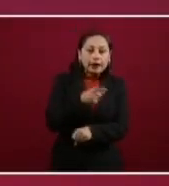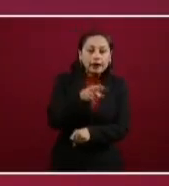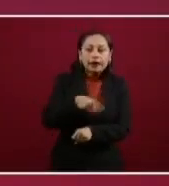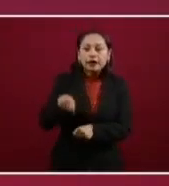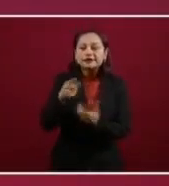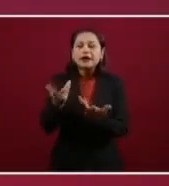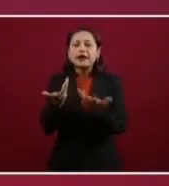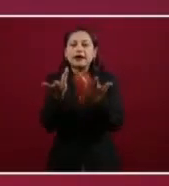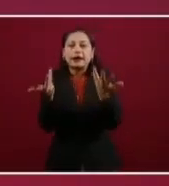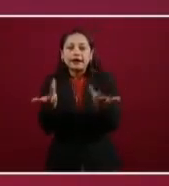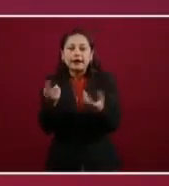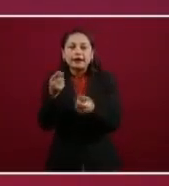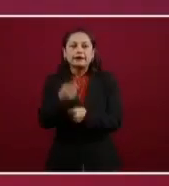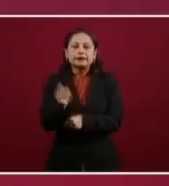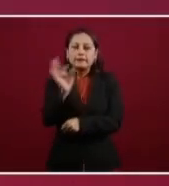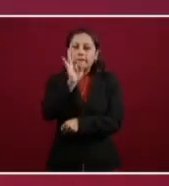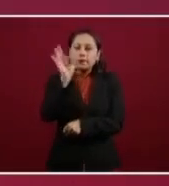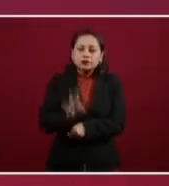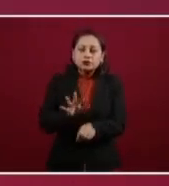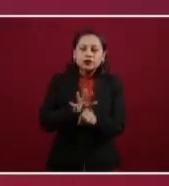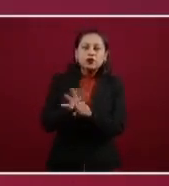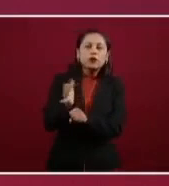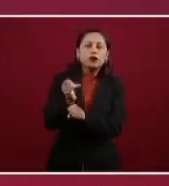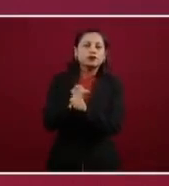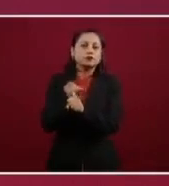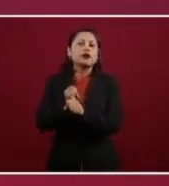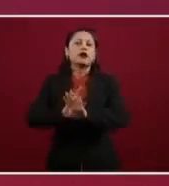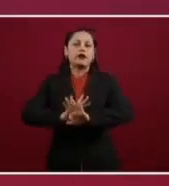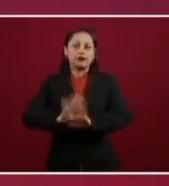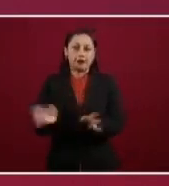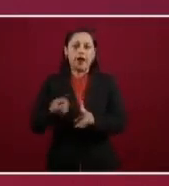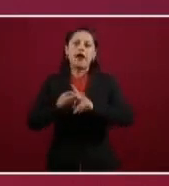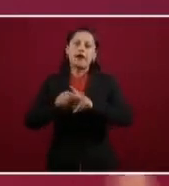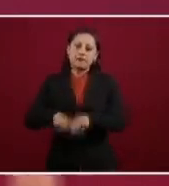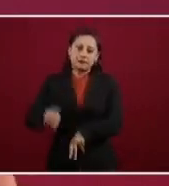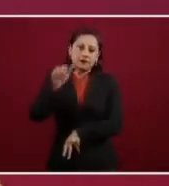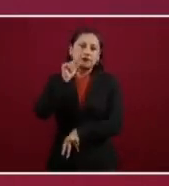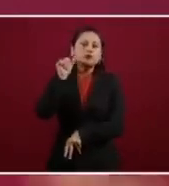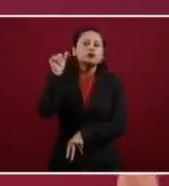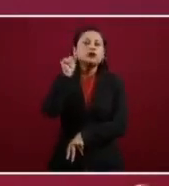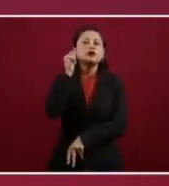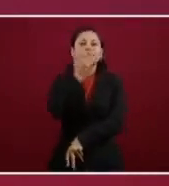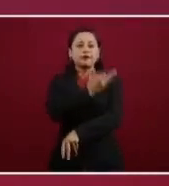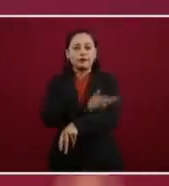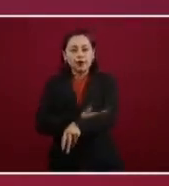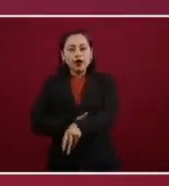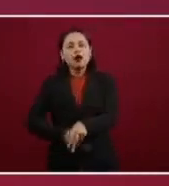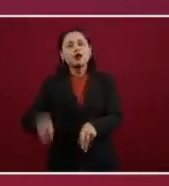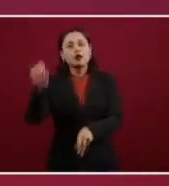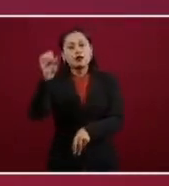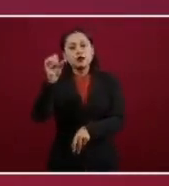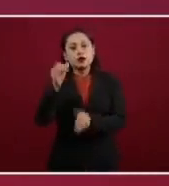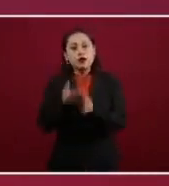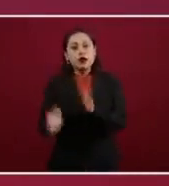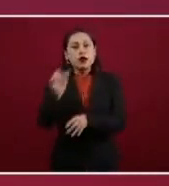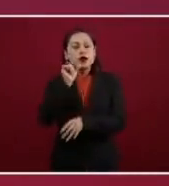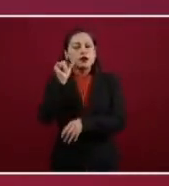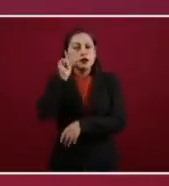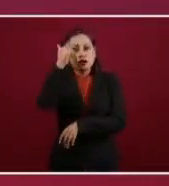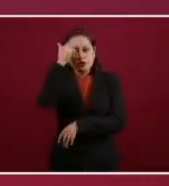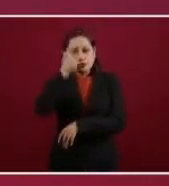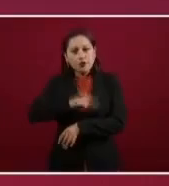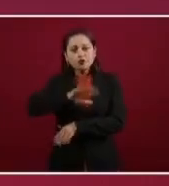ofreciendo y en consecuencia ya toda la noche buena parte de la noche hoy en la madrugada